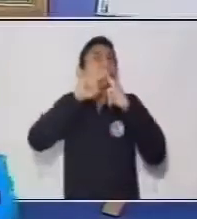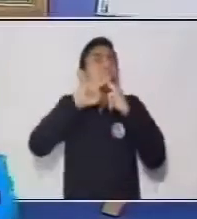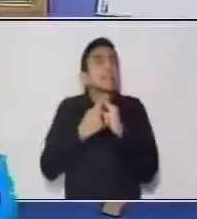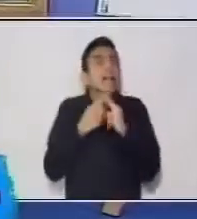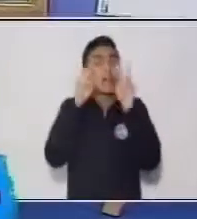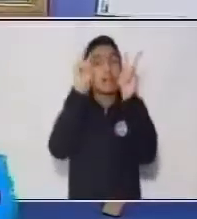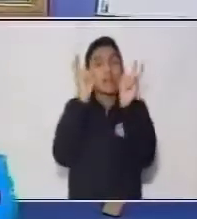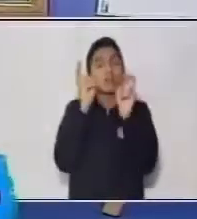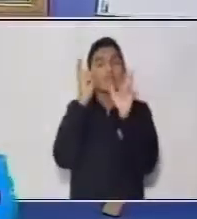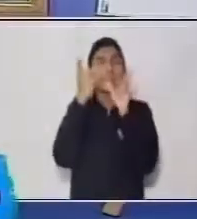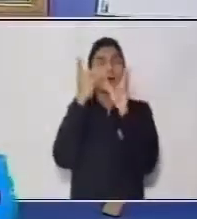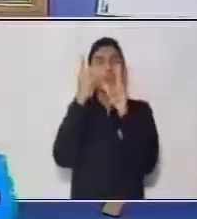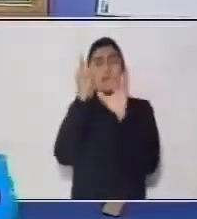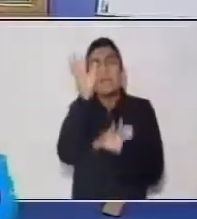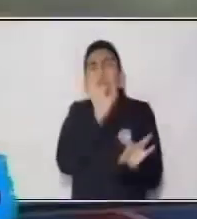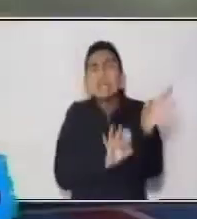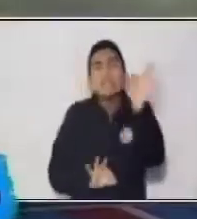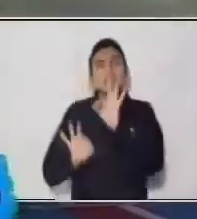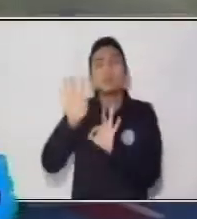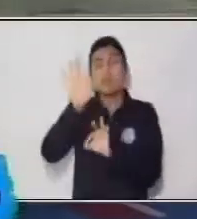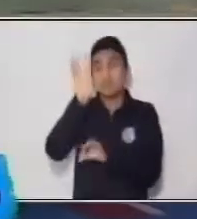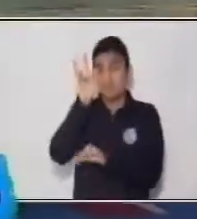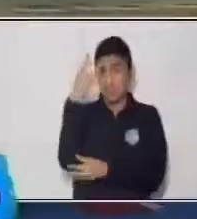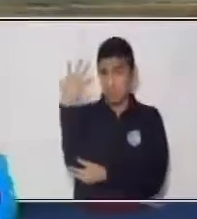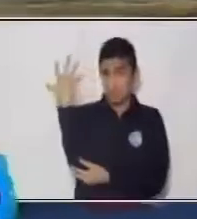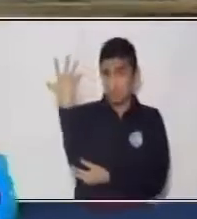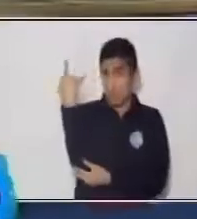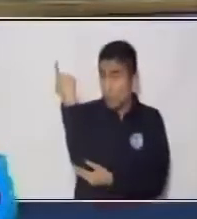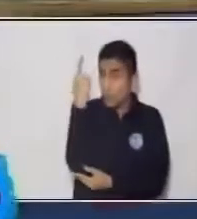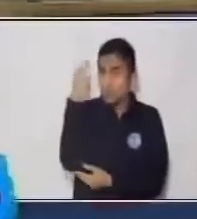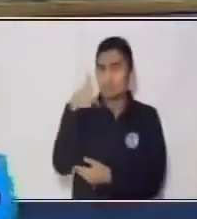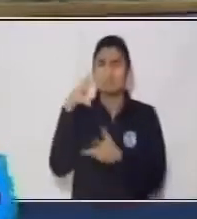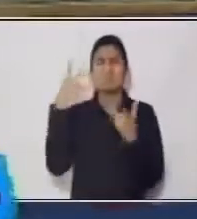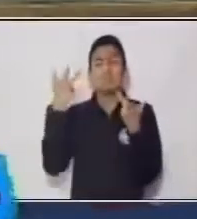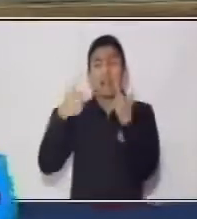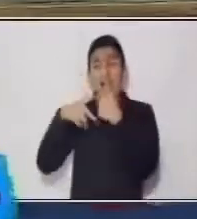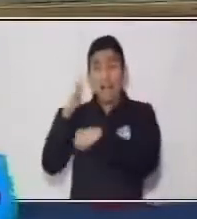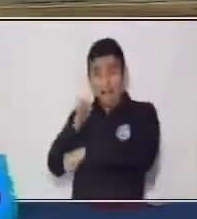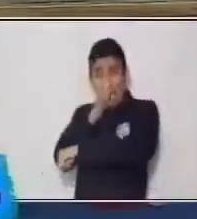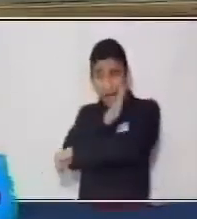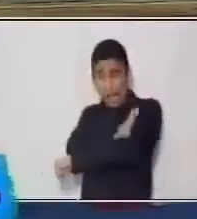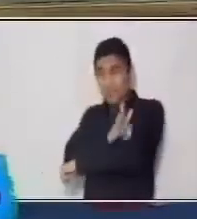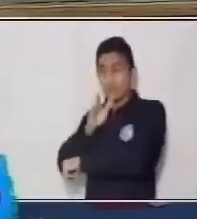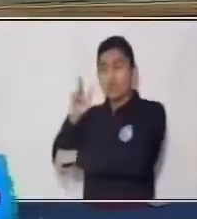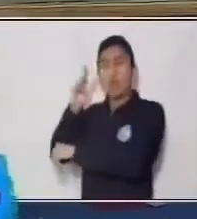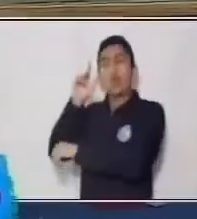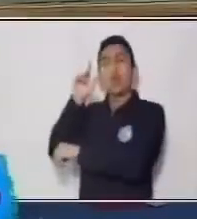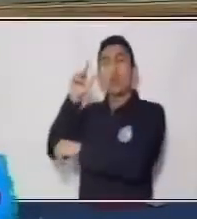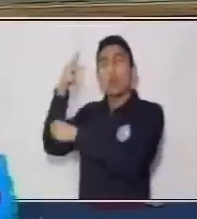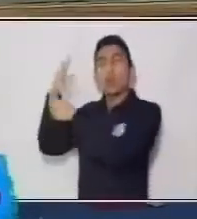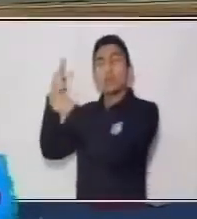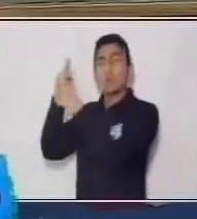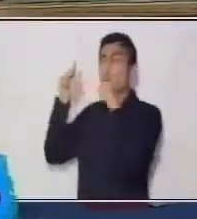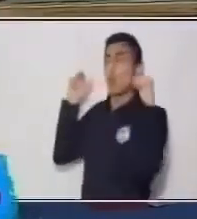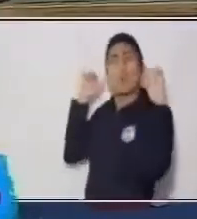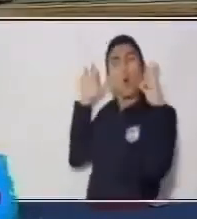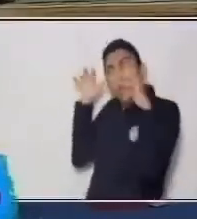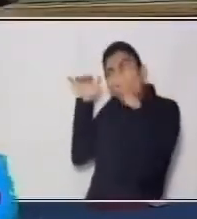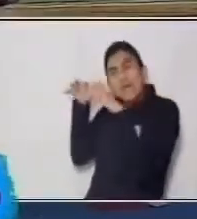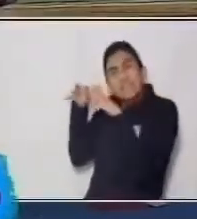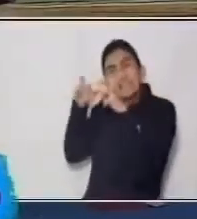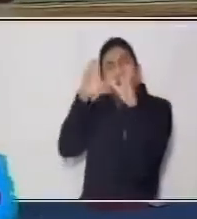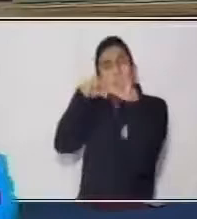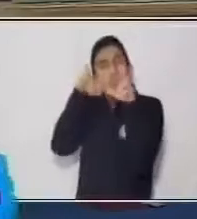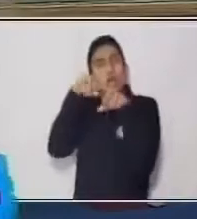es antes de la venida de los españoles, antes de la conquista, nuestros pueblos originarios. Tal es el caso de